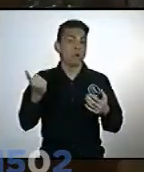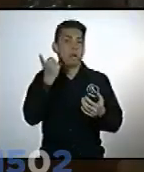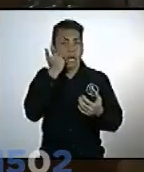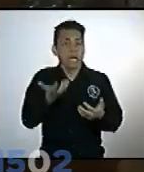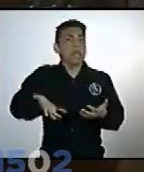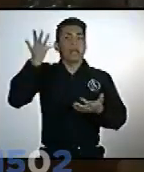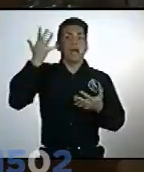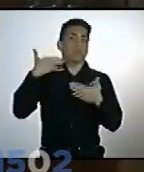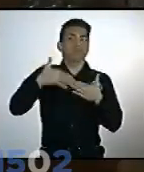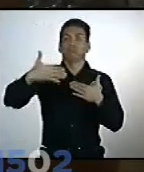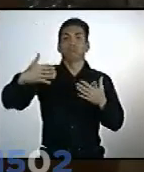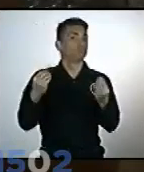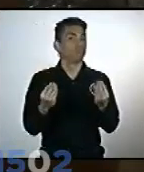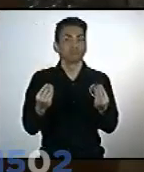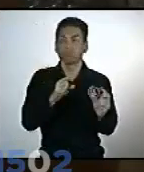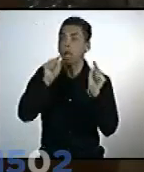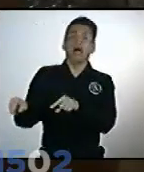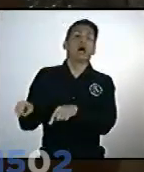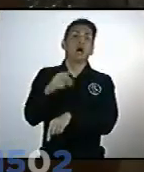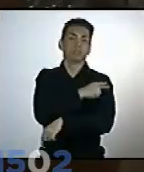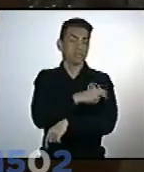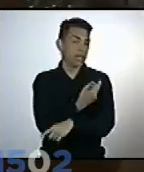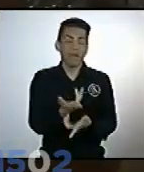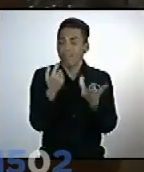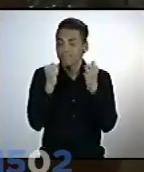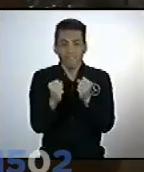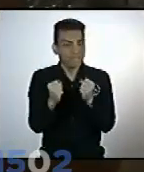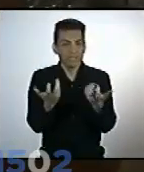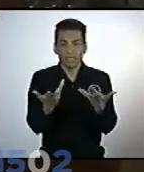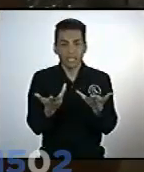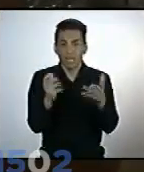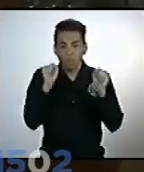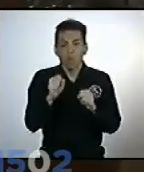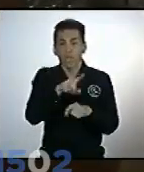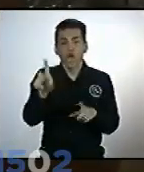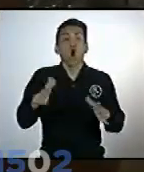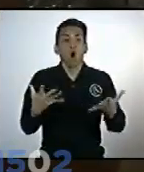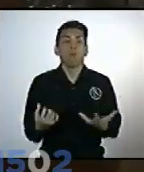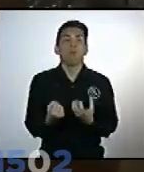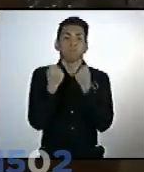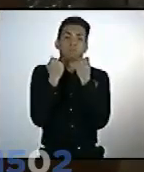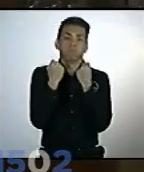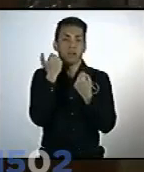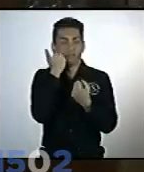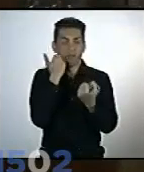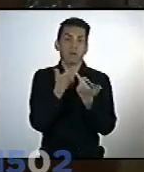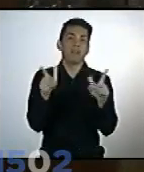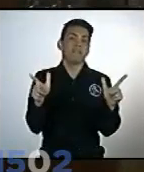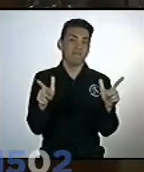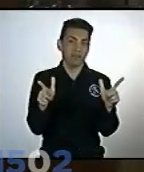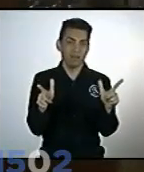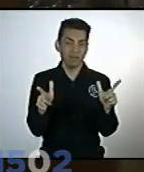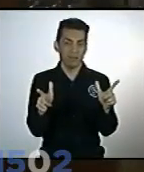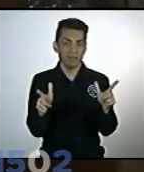ha avanzado muchísimo y es difícil poder hacer que estas personas salgan adelante y logremos que se